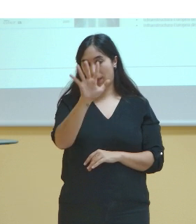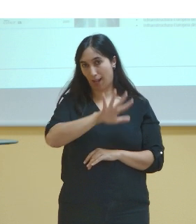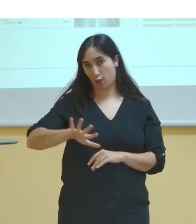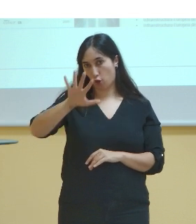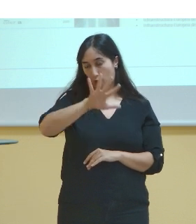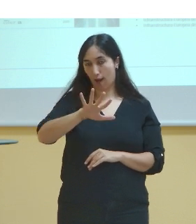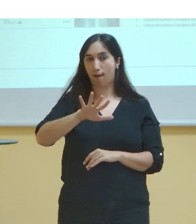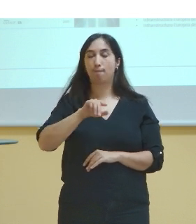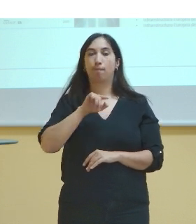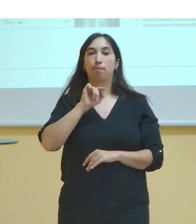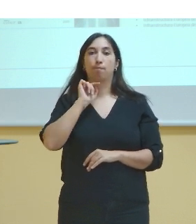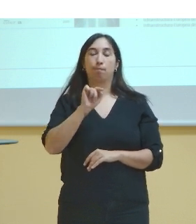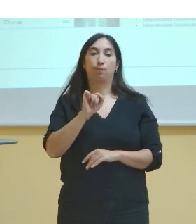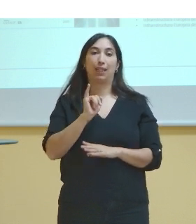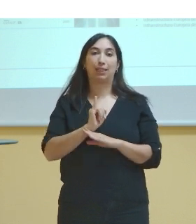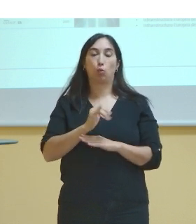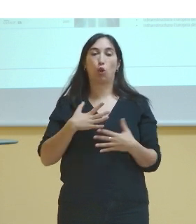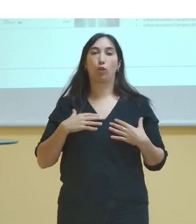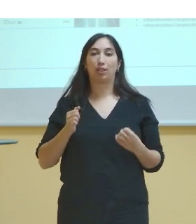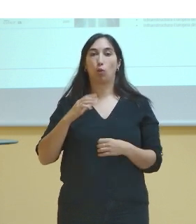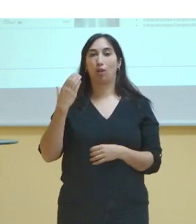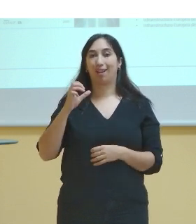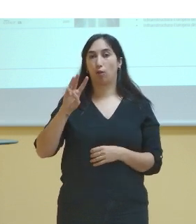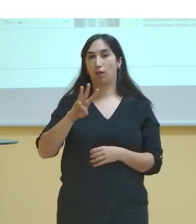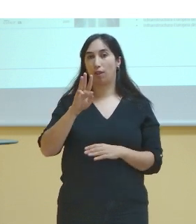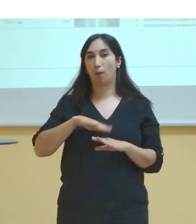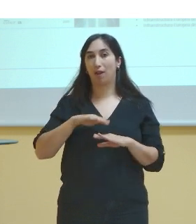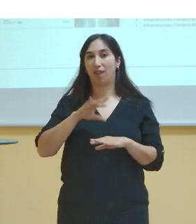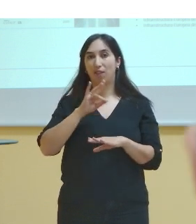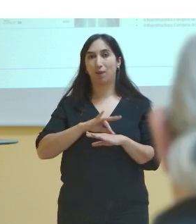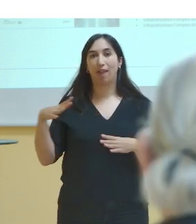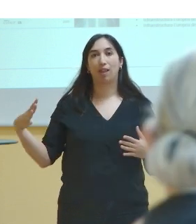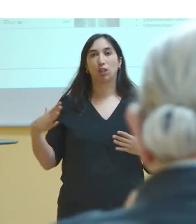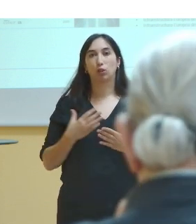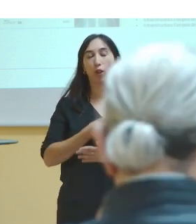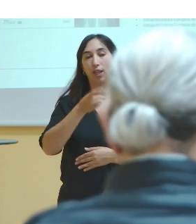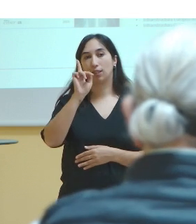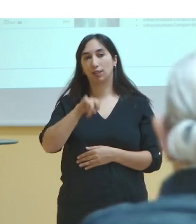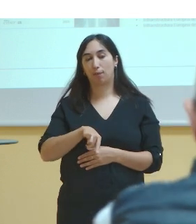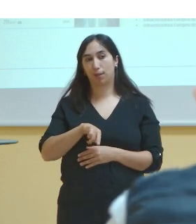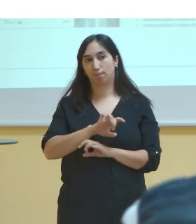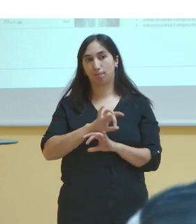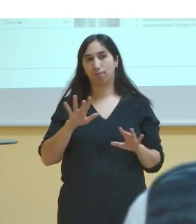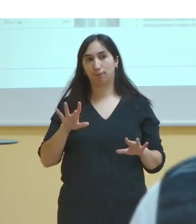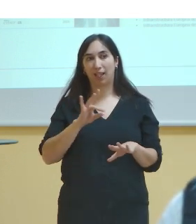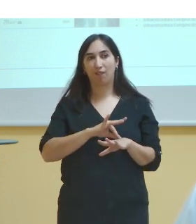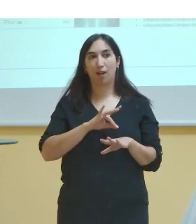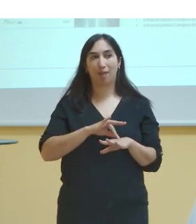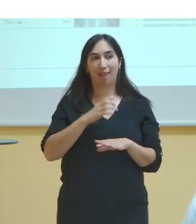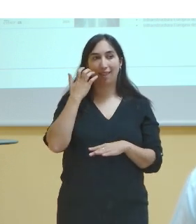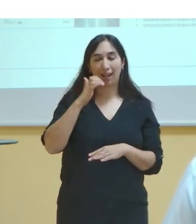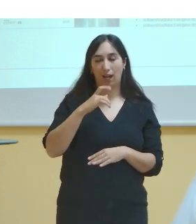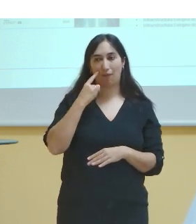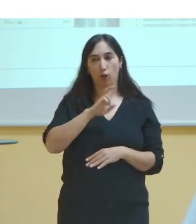nacional de biobancos y biomodelos del Instituto de Salud Carlos III, que es para todas las enfermedades, pero luego sí que también tenemos biobancos para enfermedades raras,